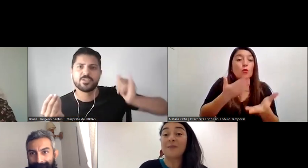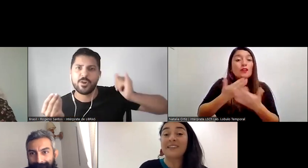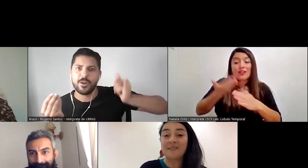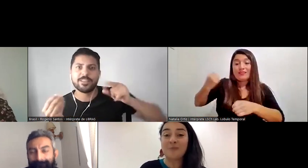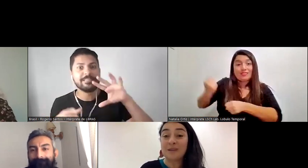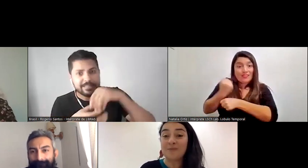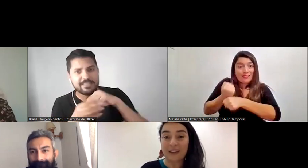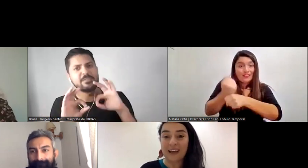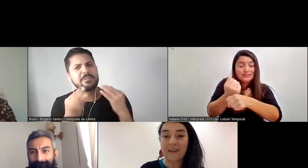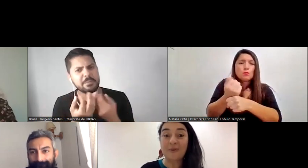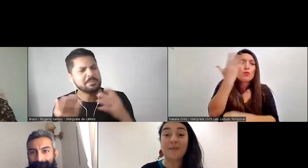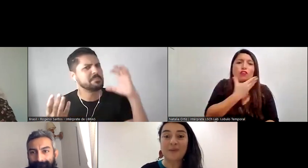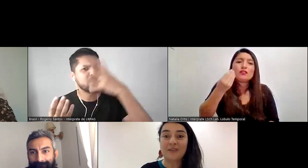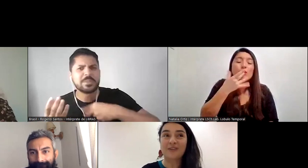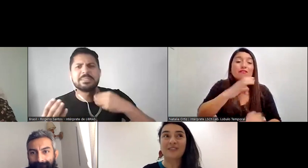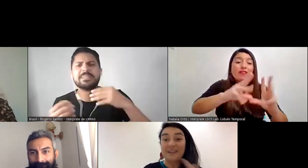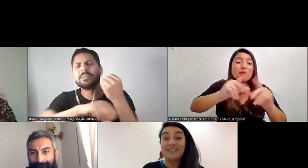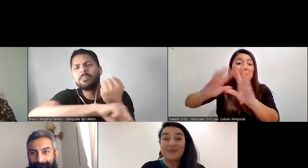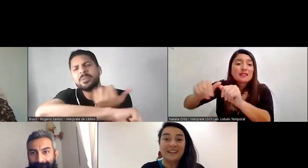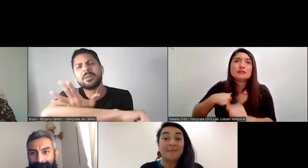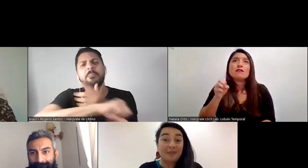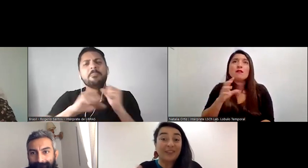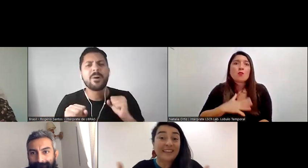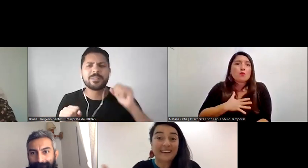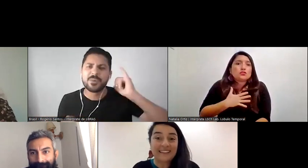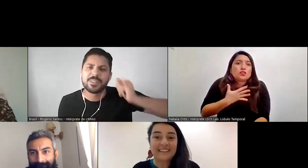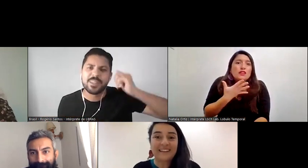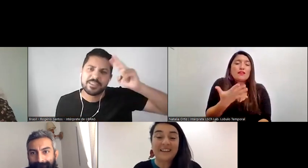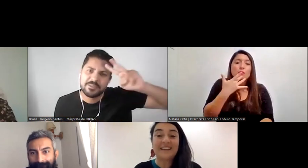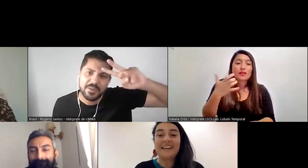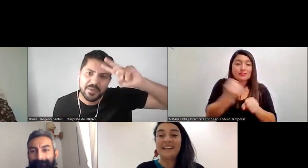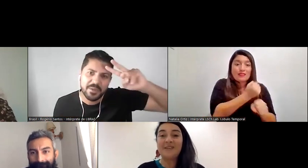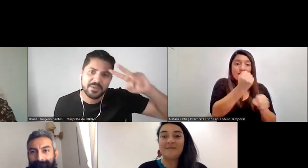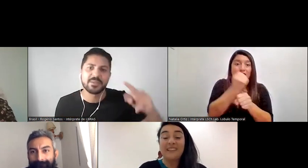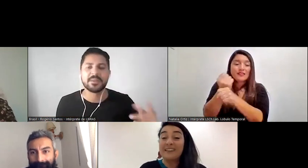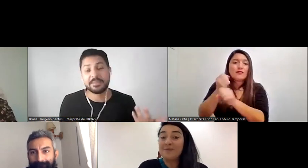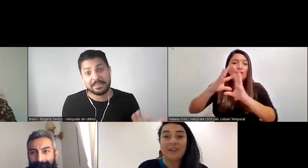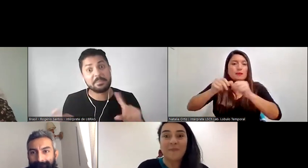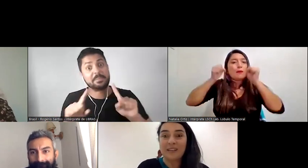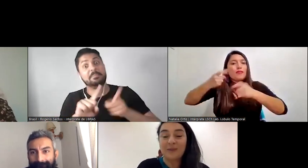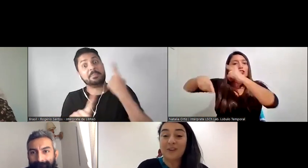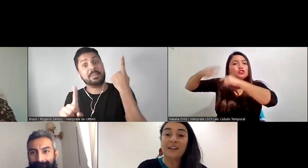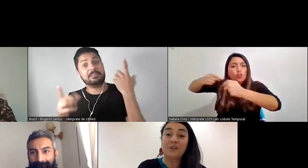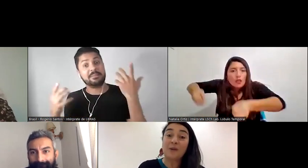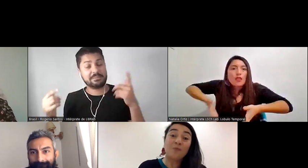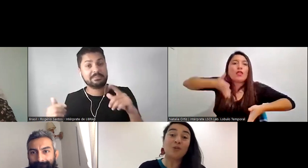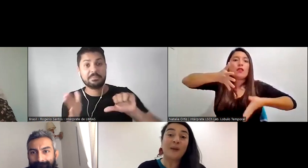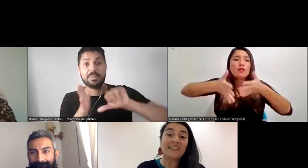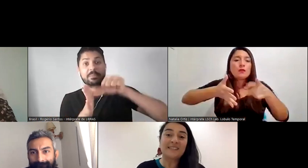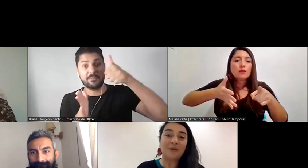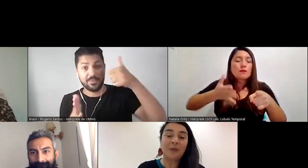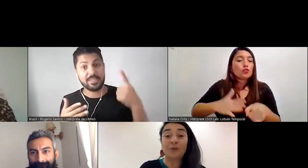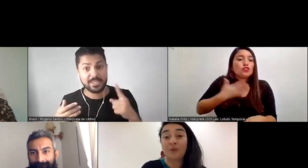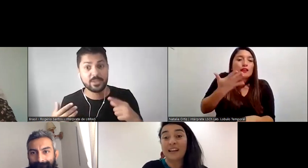porque las familias estaban muy emocionadas porque pudieron contar una historia entre medio de los talleres, y estaban emocionadas porque sus hijos les tomaron mucho